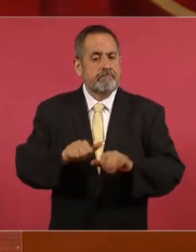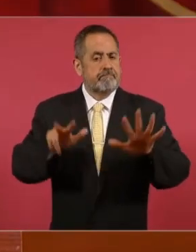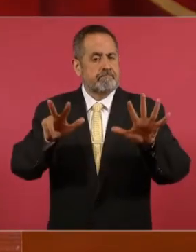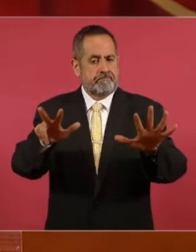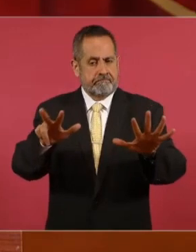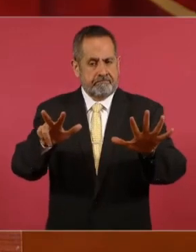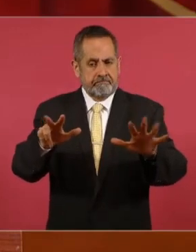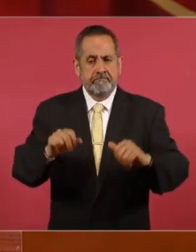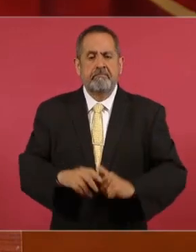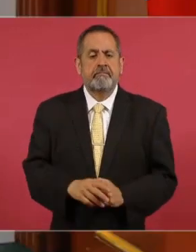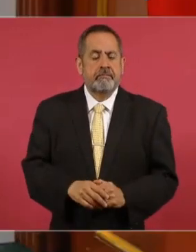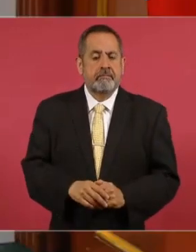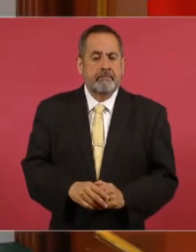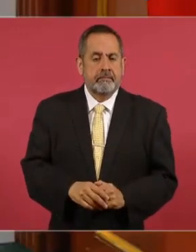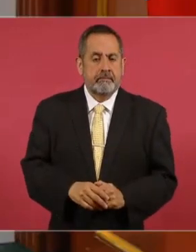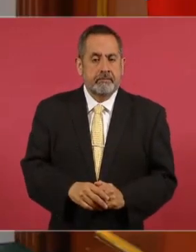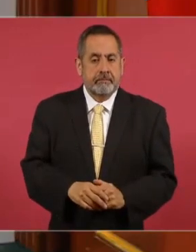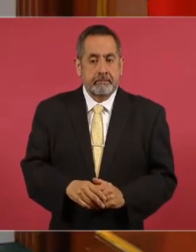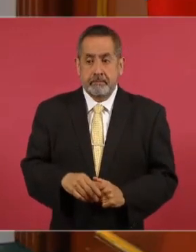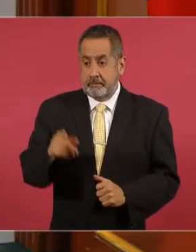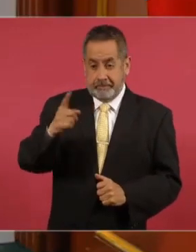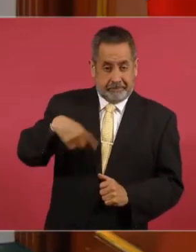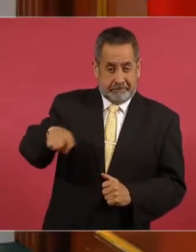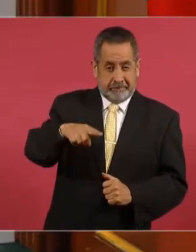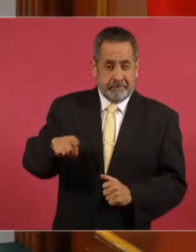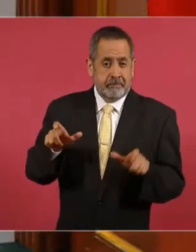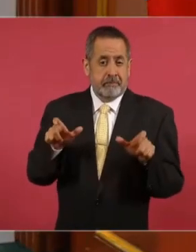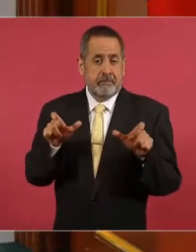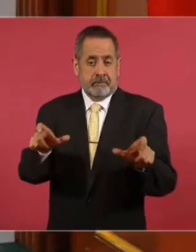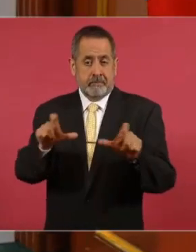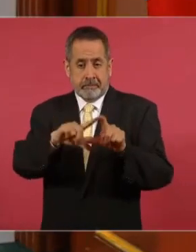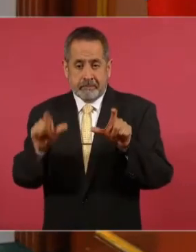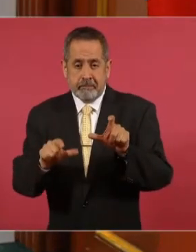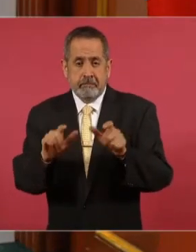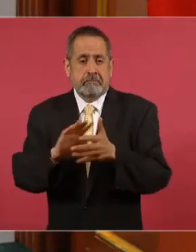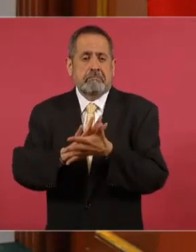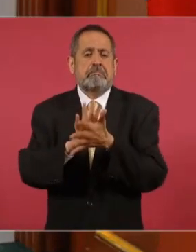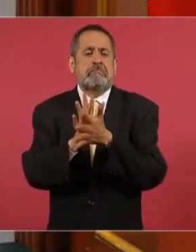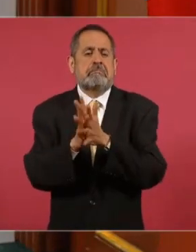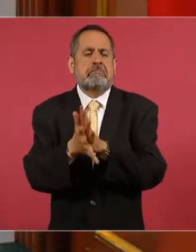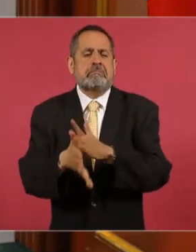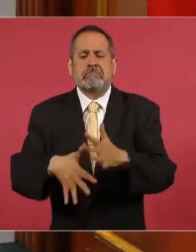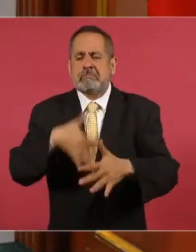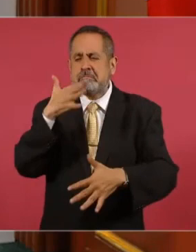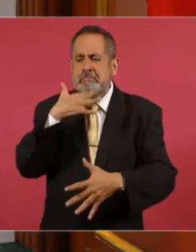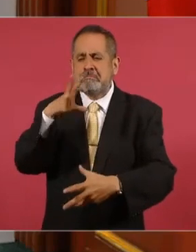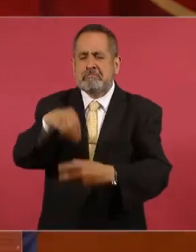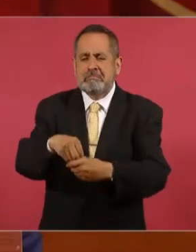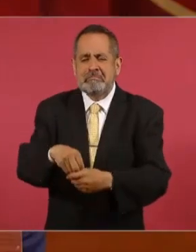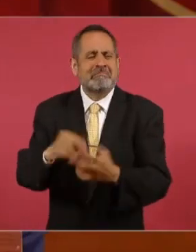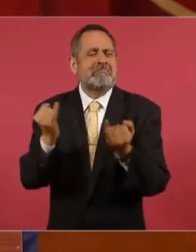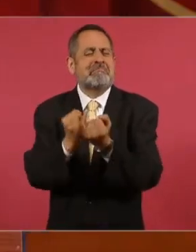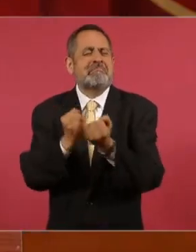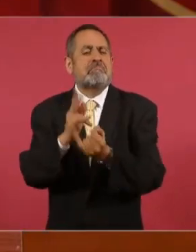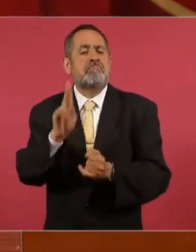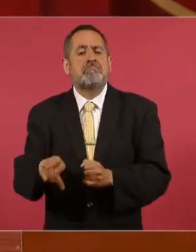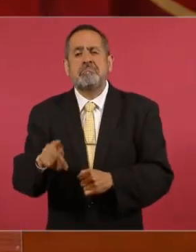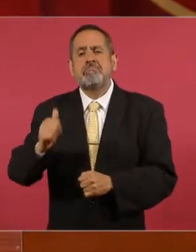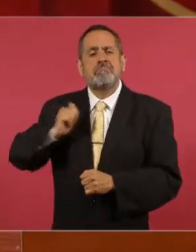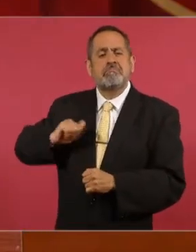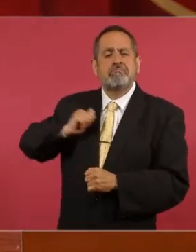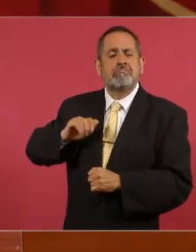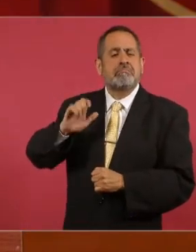Para evitar que la Guardia Nacional se corrompa, como sucedió con la antigua Policía